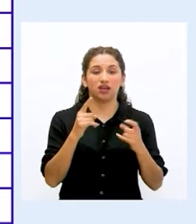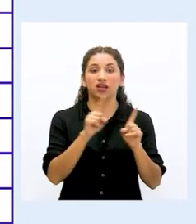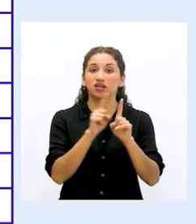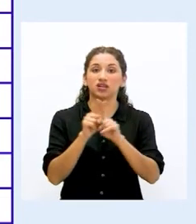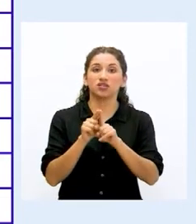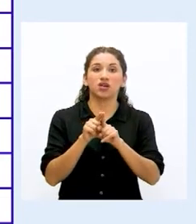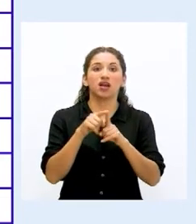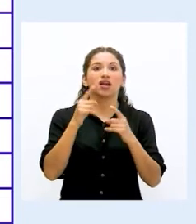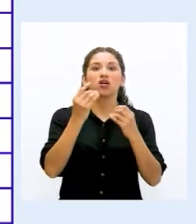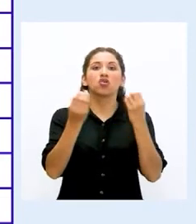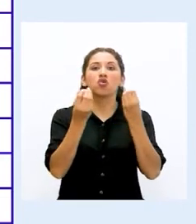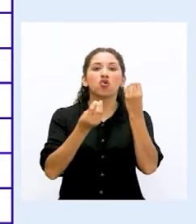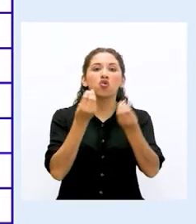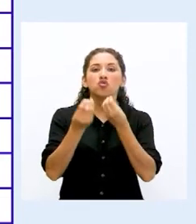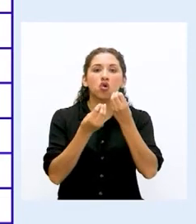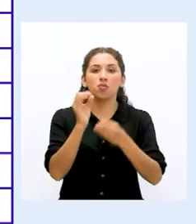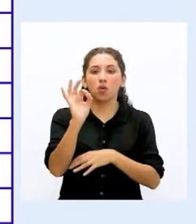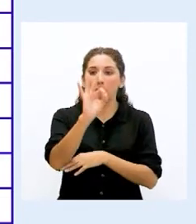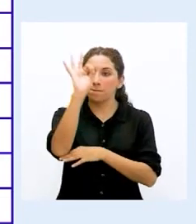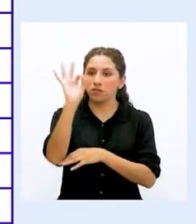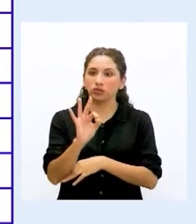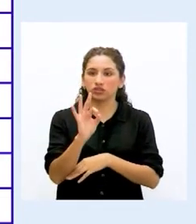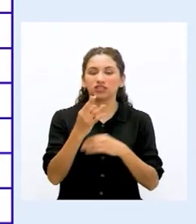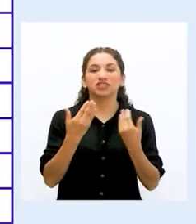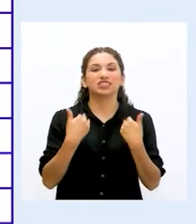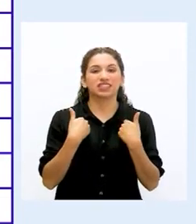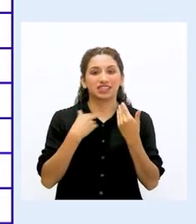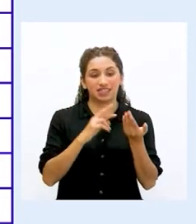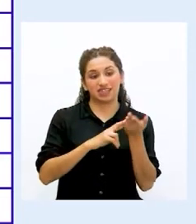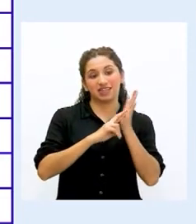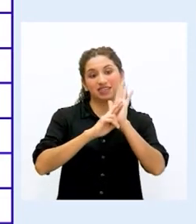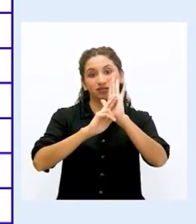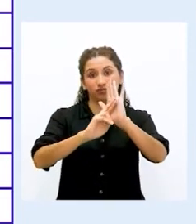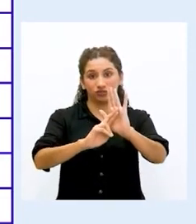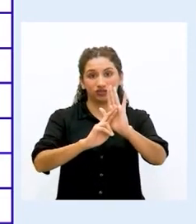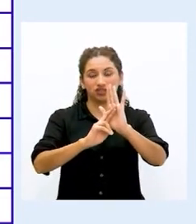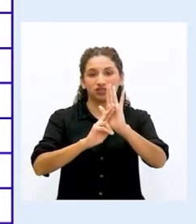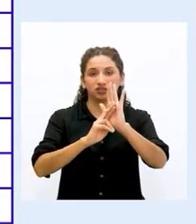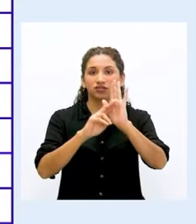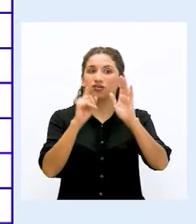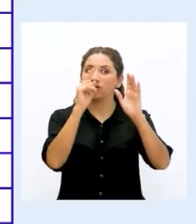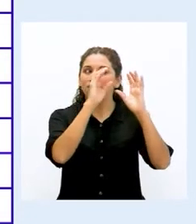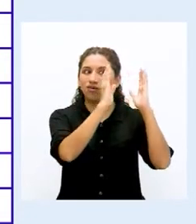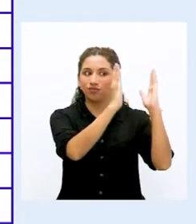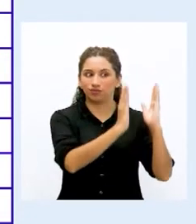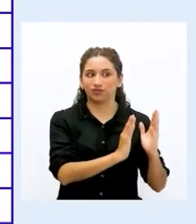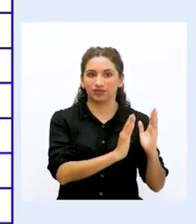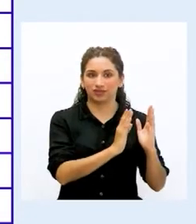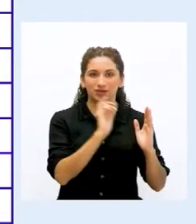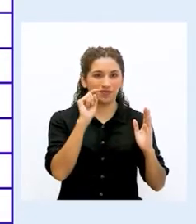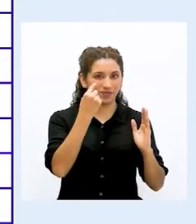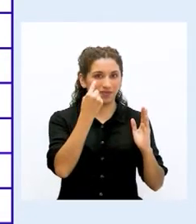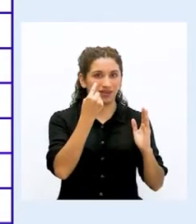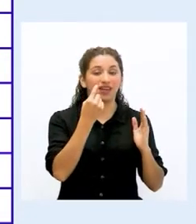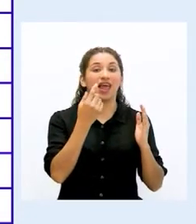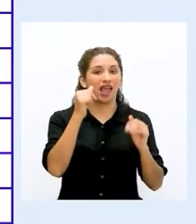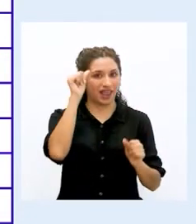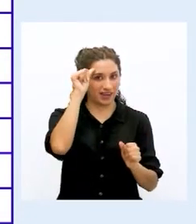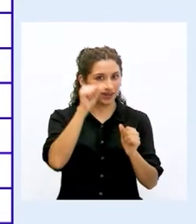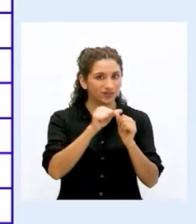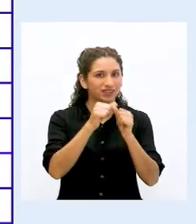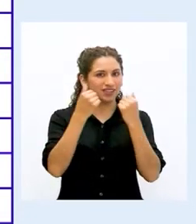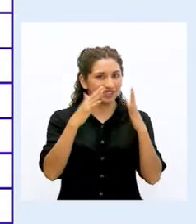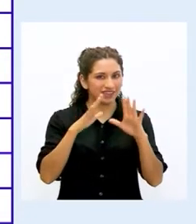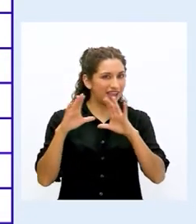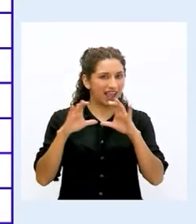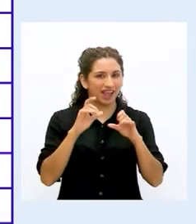frecuencia relativa porcentual, que es la representación porcentual de la frecuencia relativa. Si recuerdan, ya lo hicimos